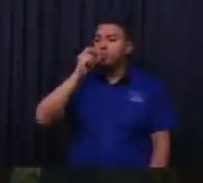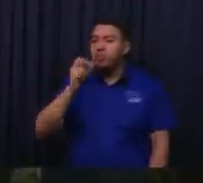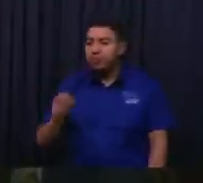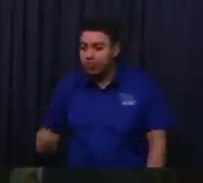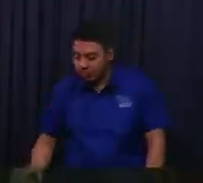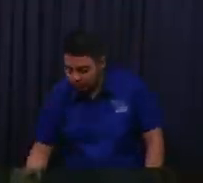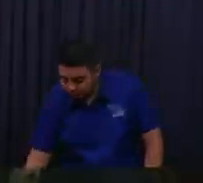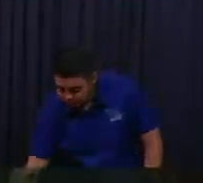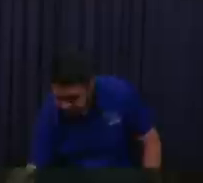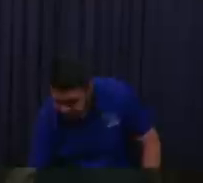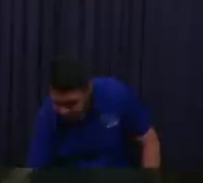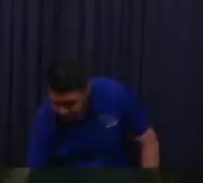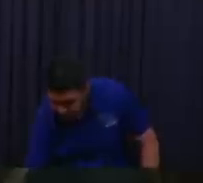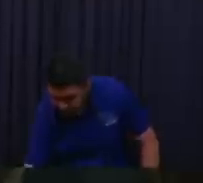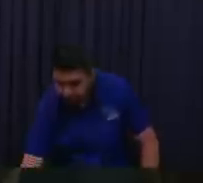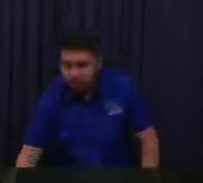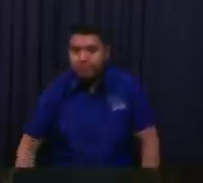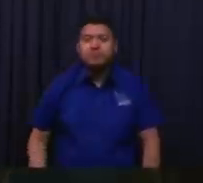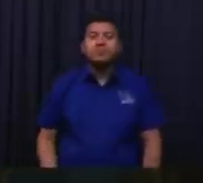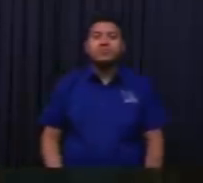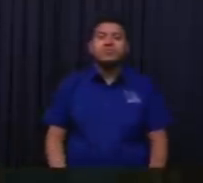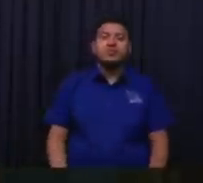Gracias.